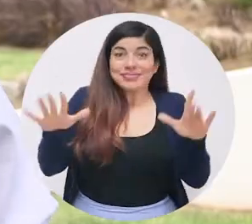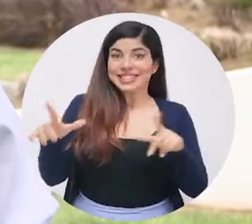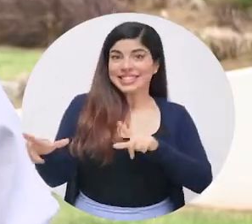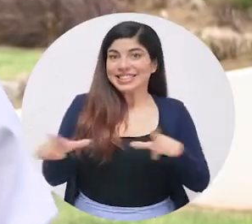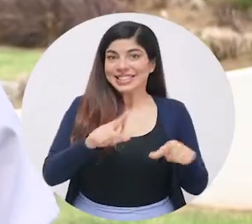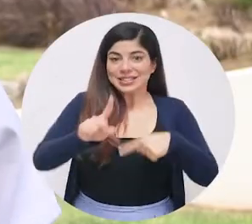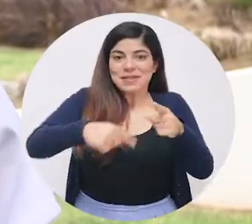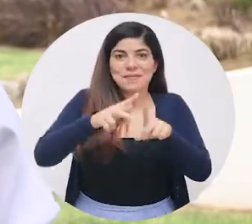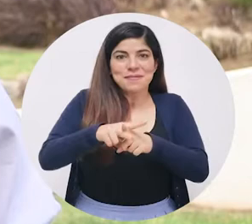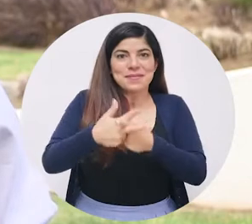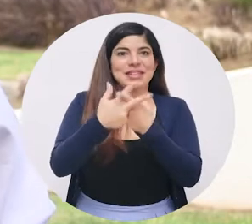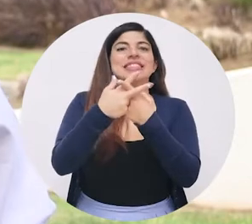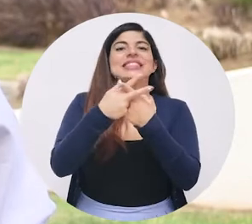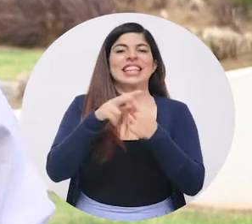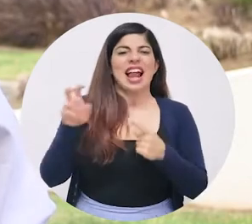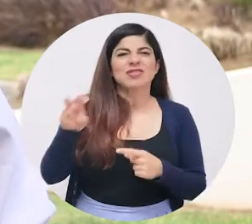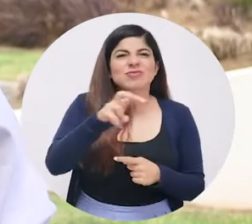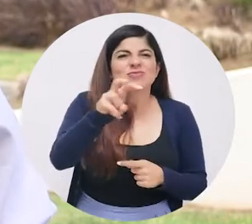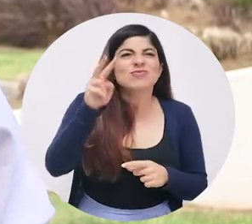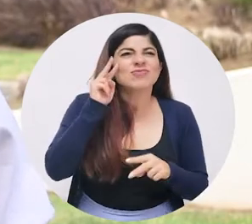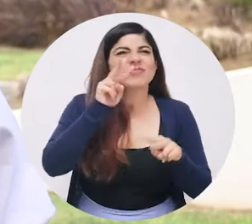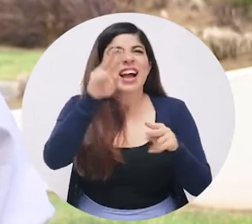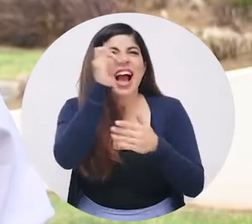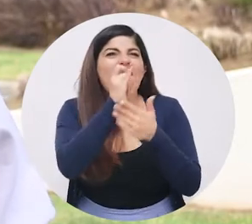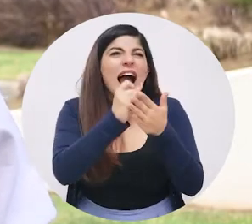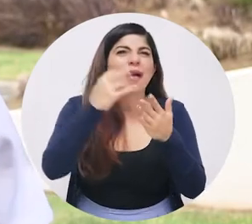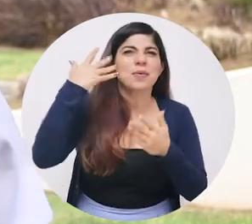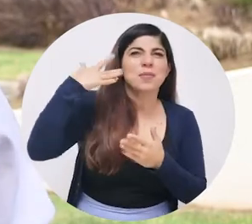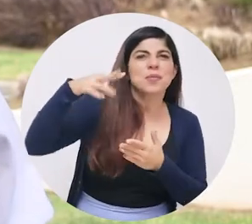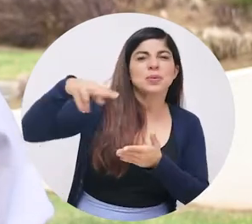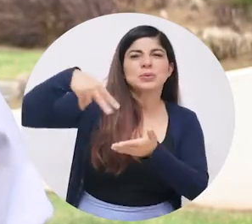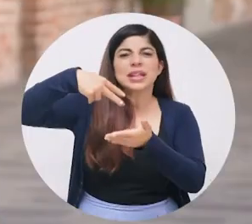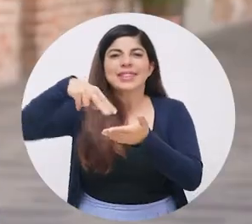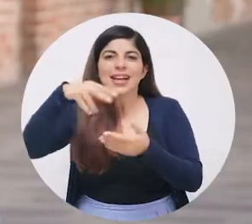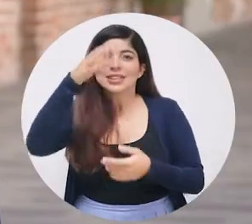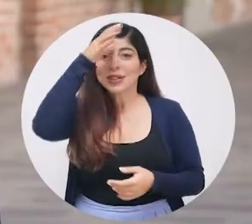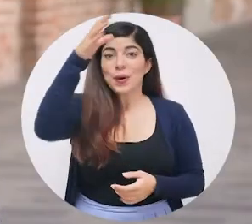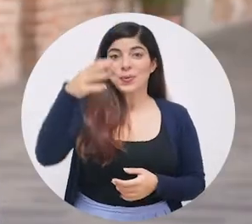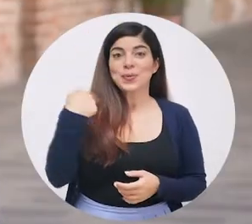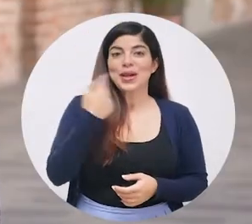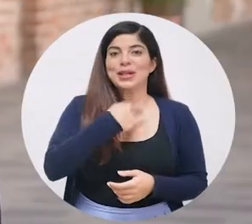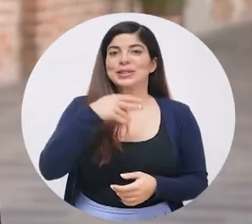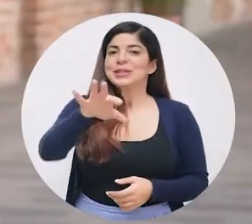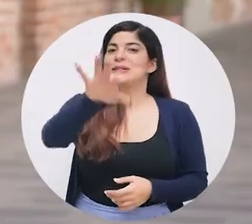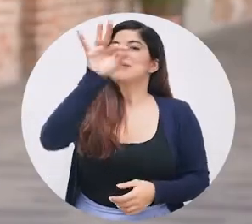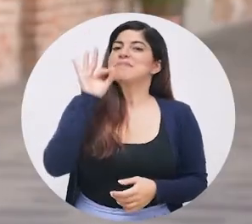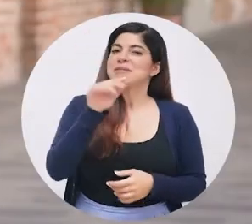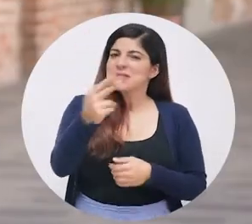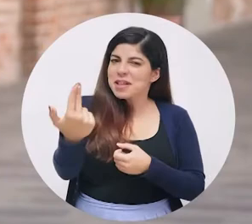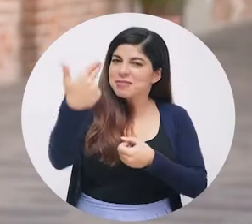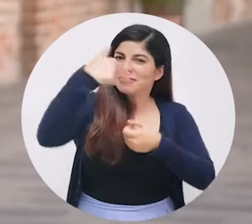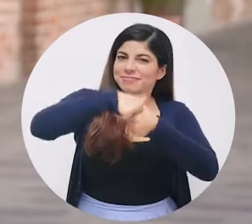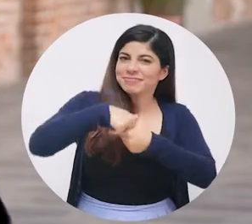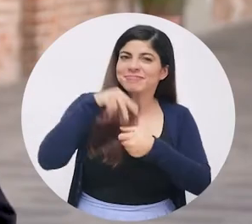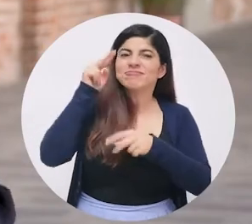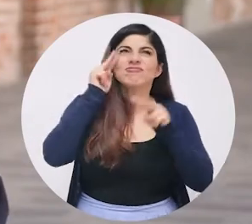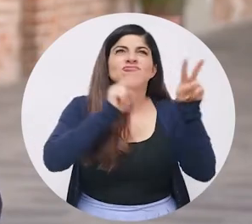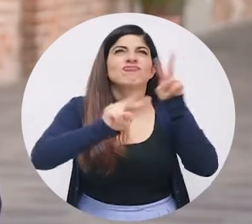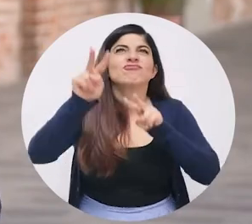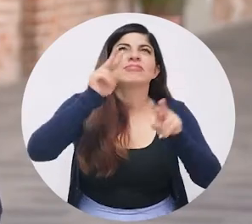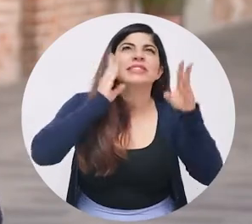listo para iniciar este gran viaje lleno de arte, música, danza y cultura. Les invitamos a participar de